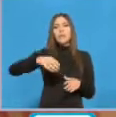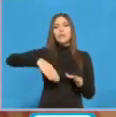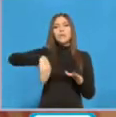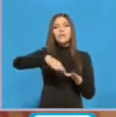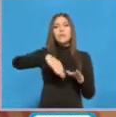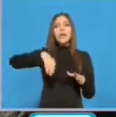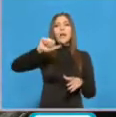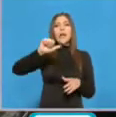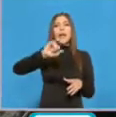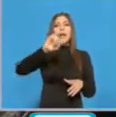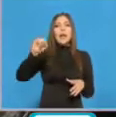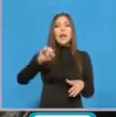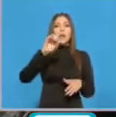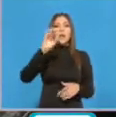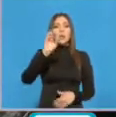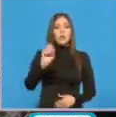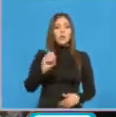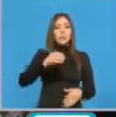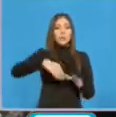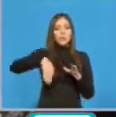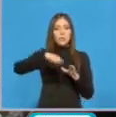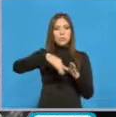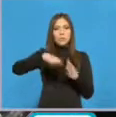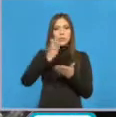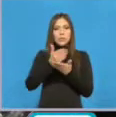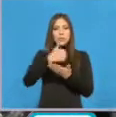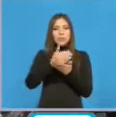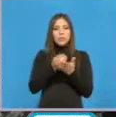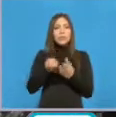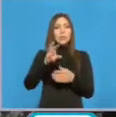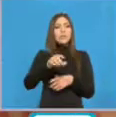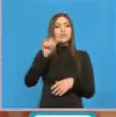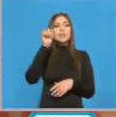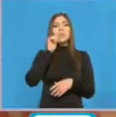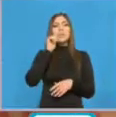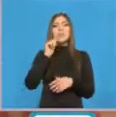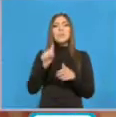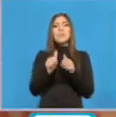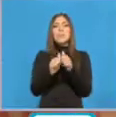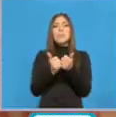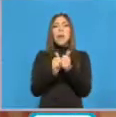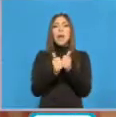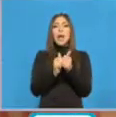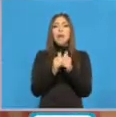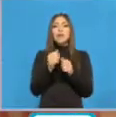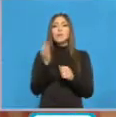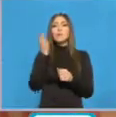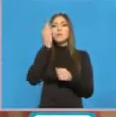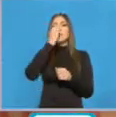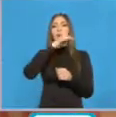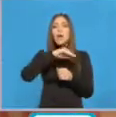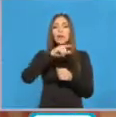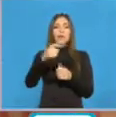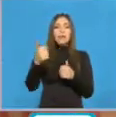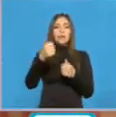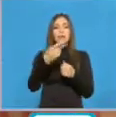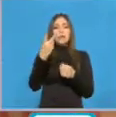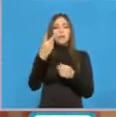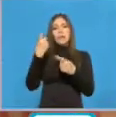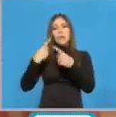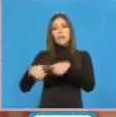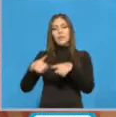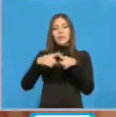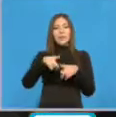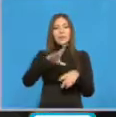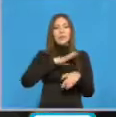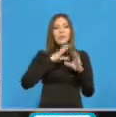lo general en todos los casos el pan siempre va suave, ¿no? Sí. Ligeramente doradito. Sí. Yo traje como que 2 opciones. Traje